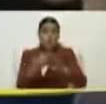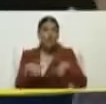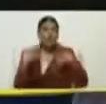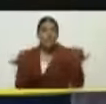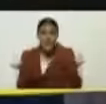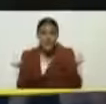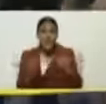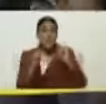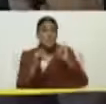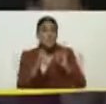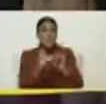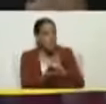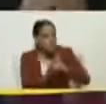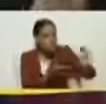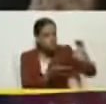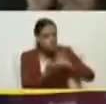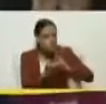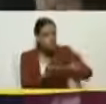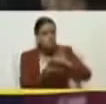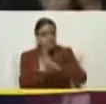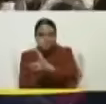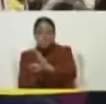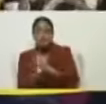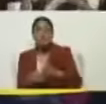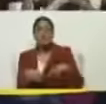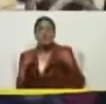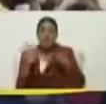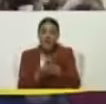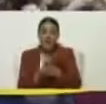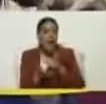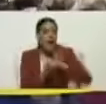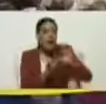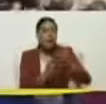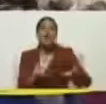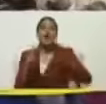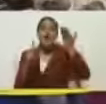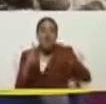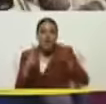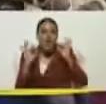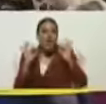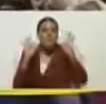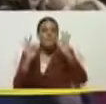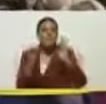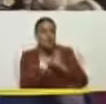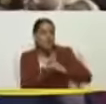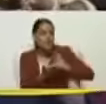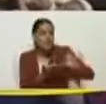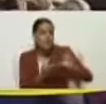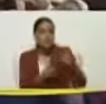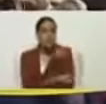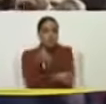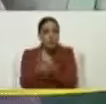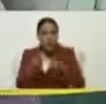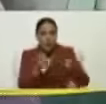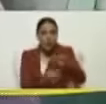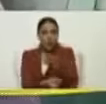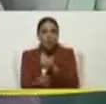ustedes. Fondo Económico Especial de Financiamiento Económico